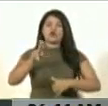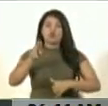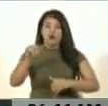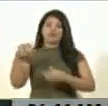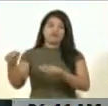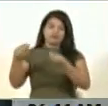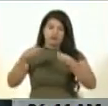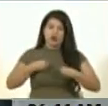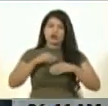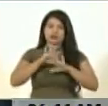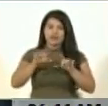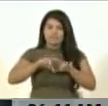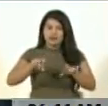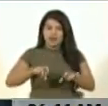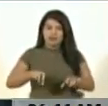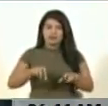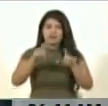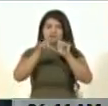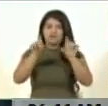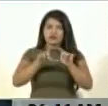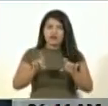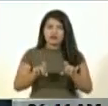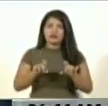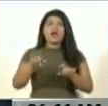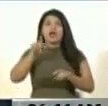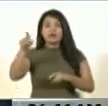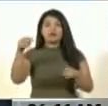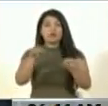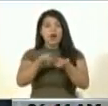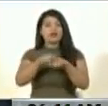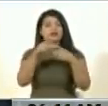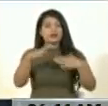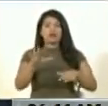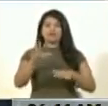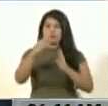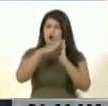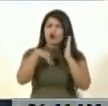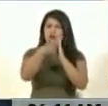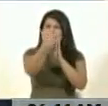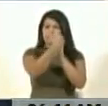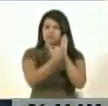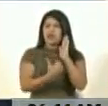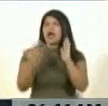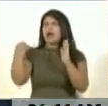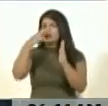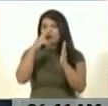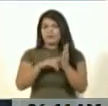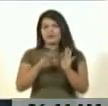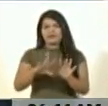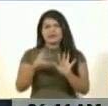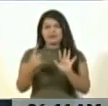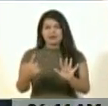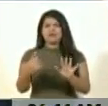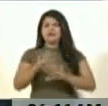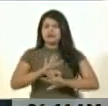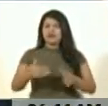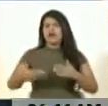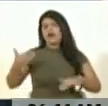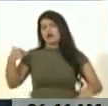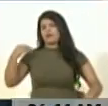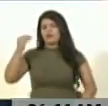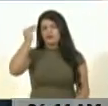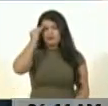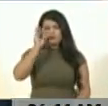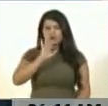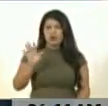pieza monetaria y que forma parte de la programación que desde el año 2016 ya se tenía estimada